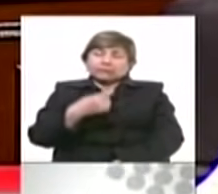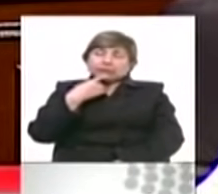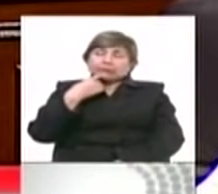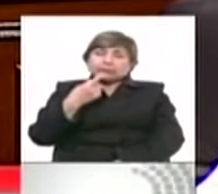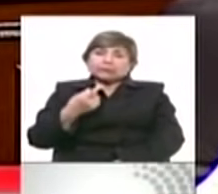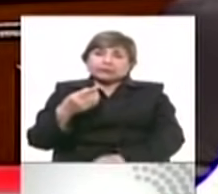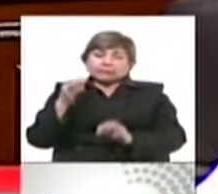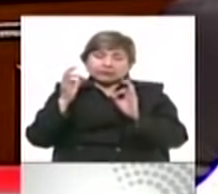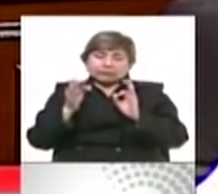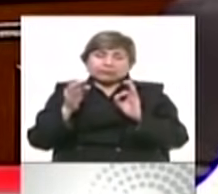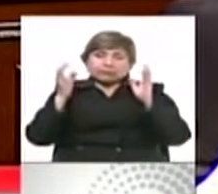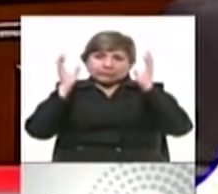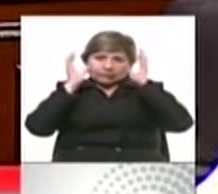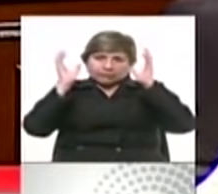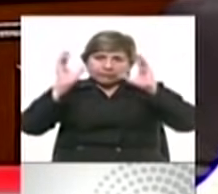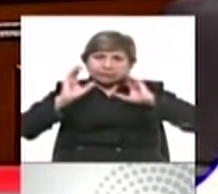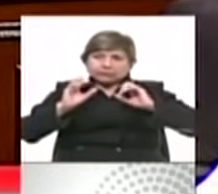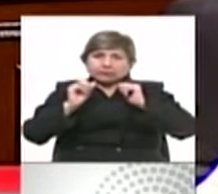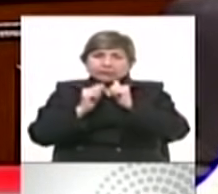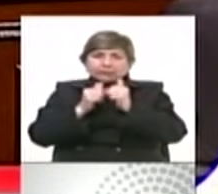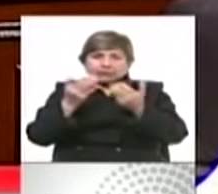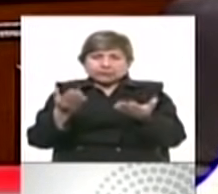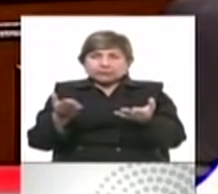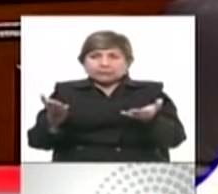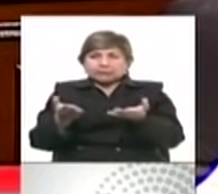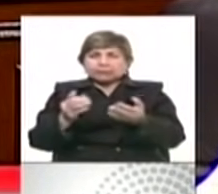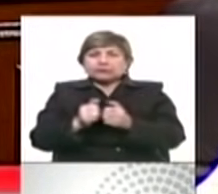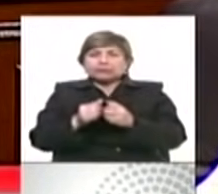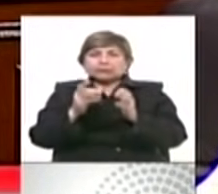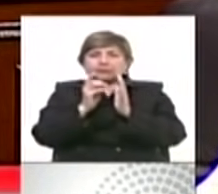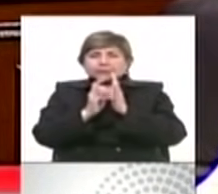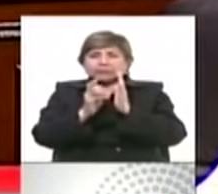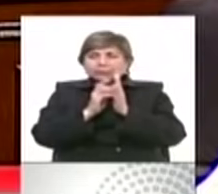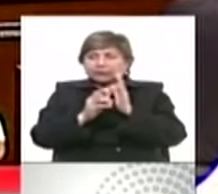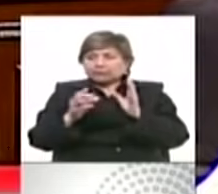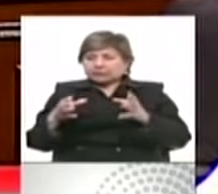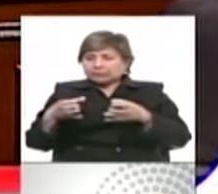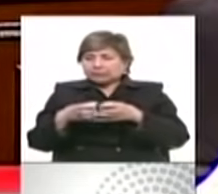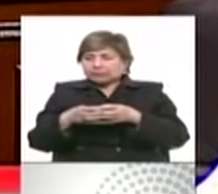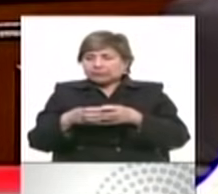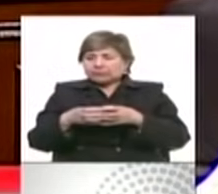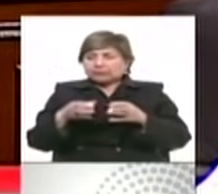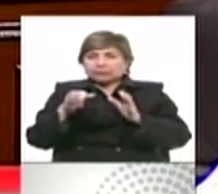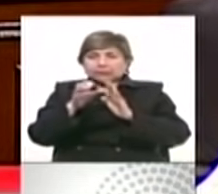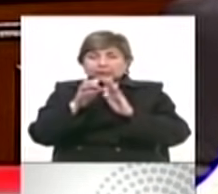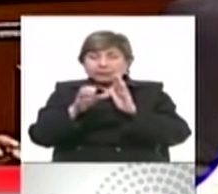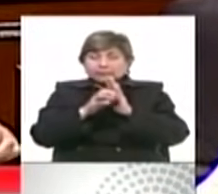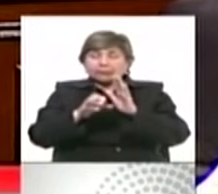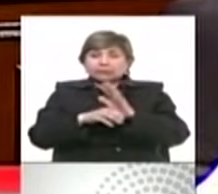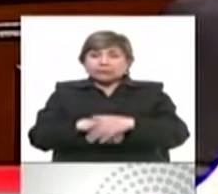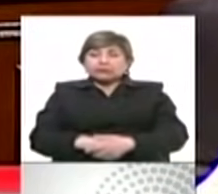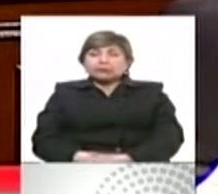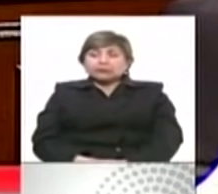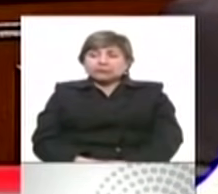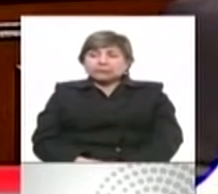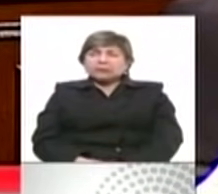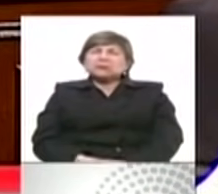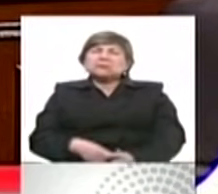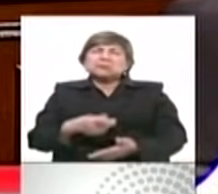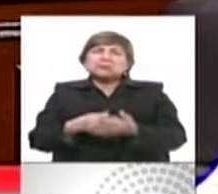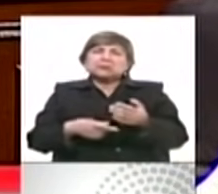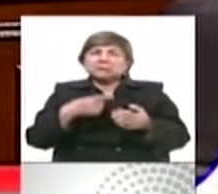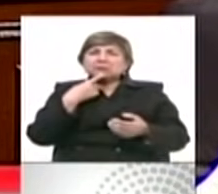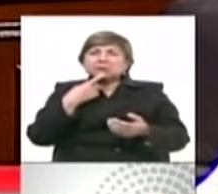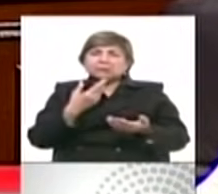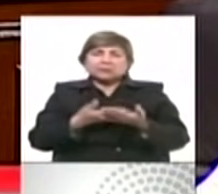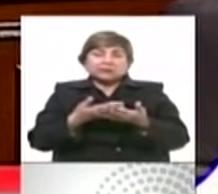manera? Por ejemplo, en Piura, ya que me ha tocado que soy de la región Piura, tenemos una planta de tratamiento de agua de Curumuy, en la cual